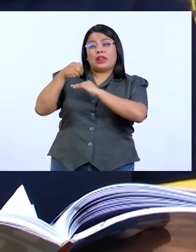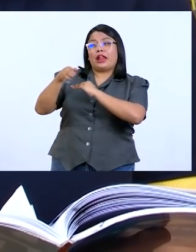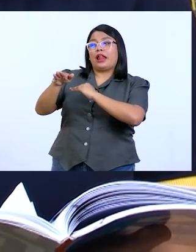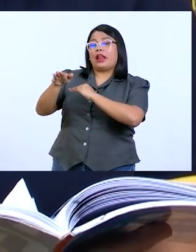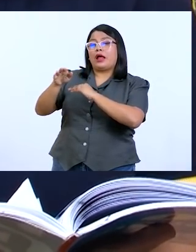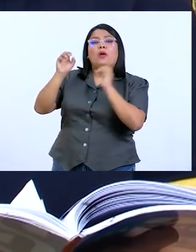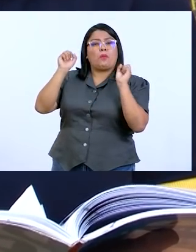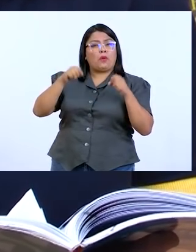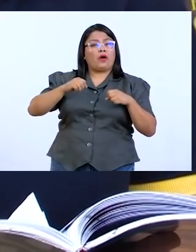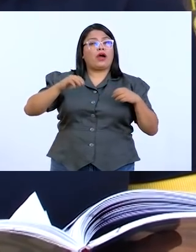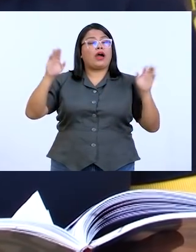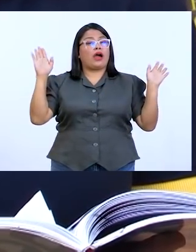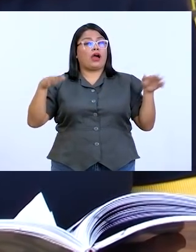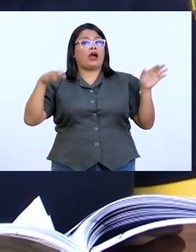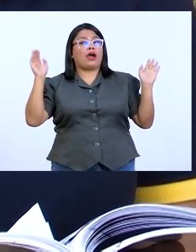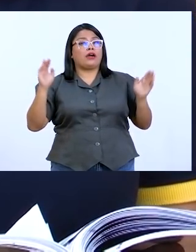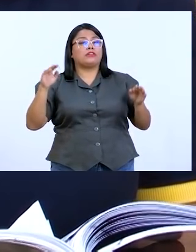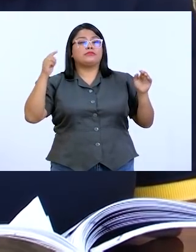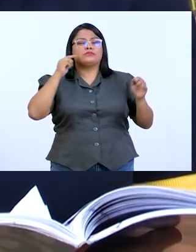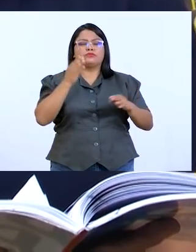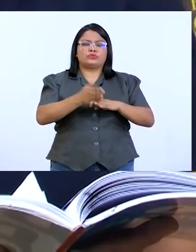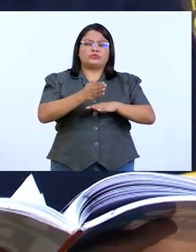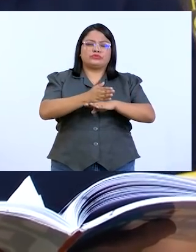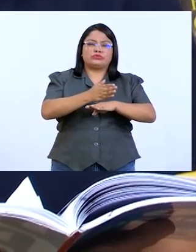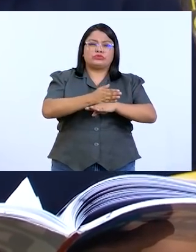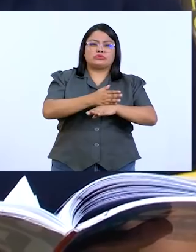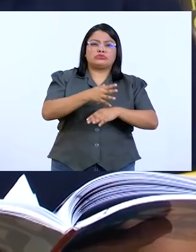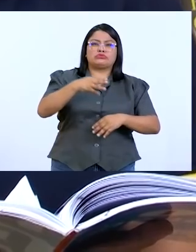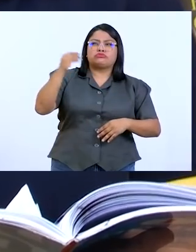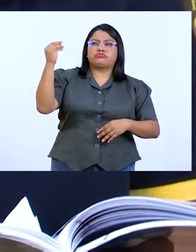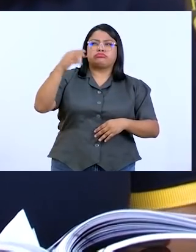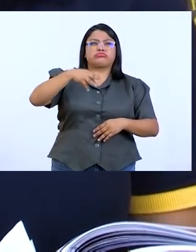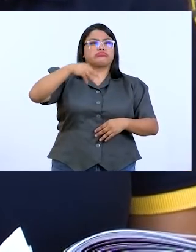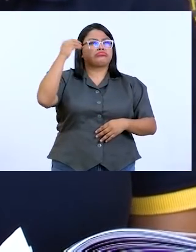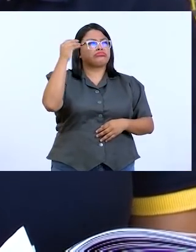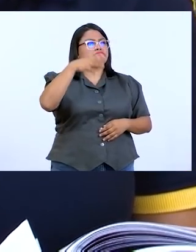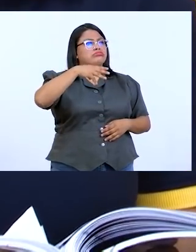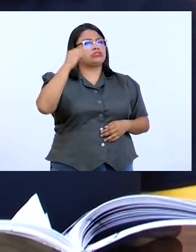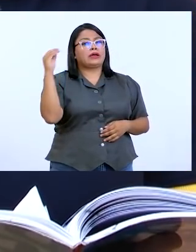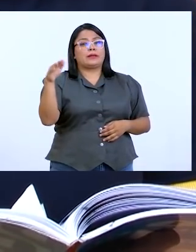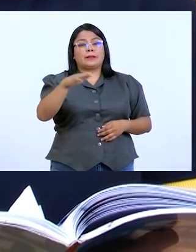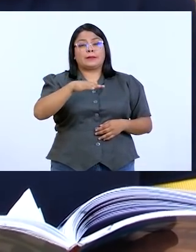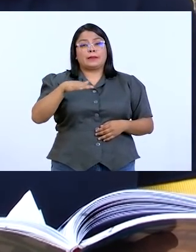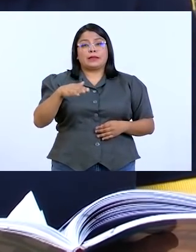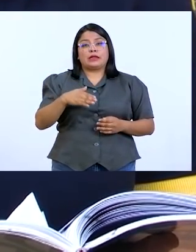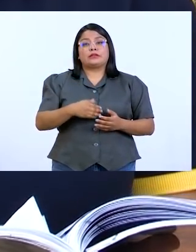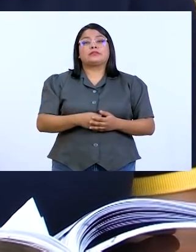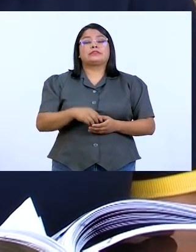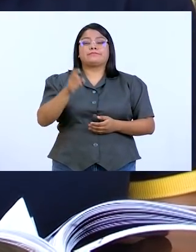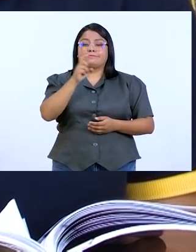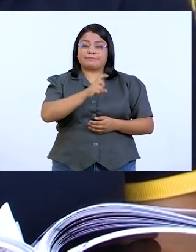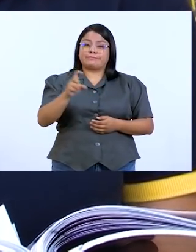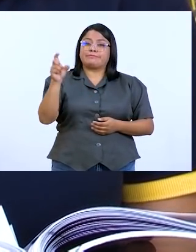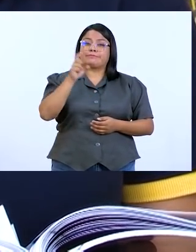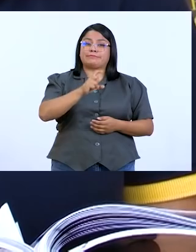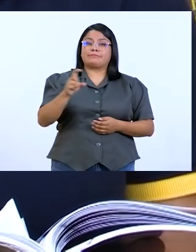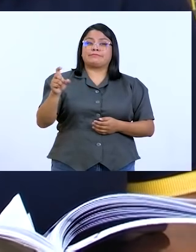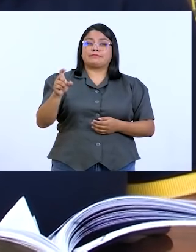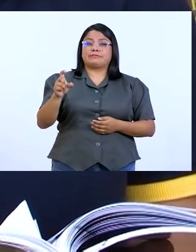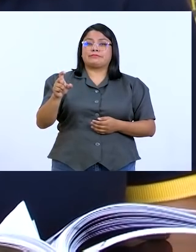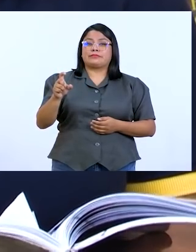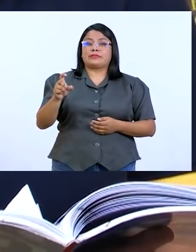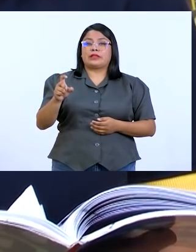Picapinos, quien podía volar. Poco a poco se fueron marchando a otros lugares. Todas las